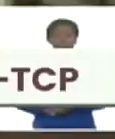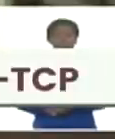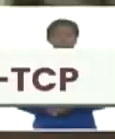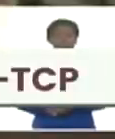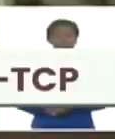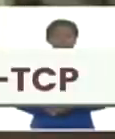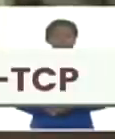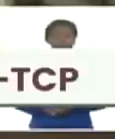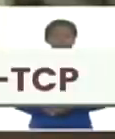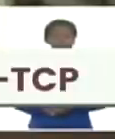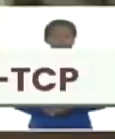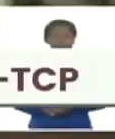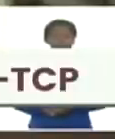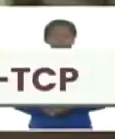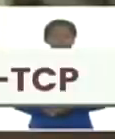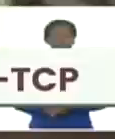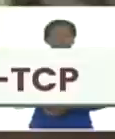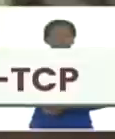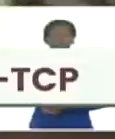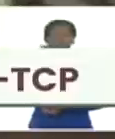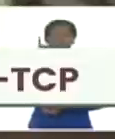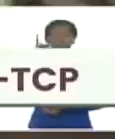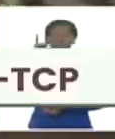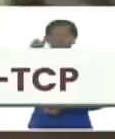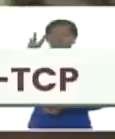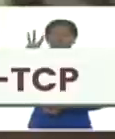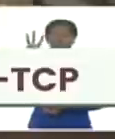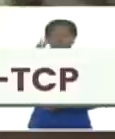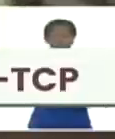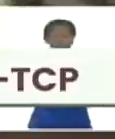por 193 países con la excepción de Estados Unidos,